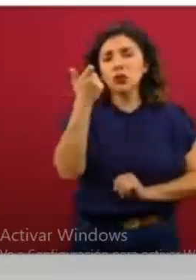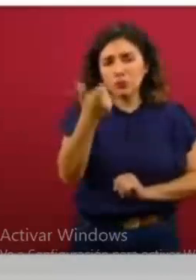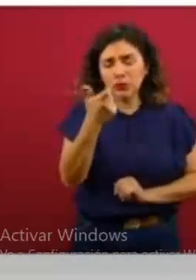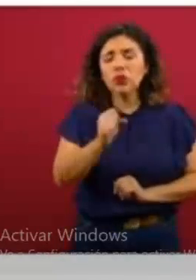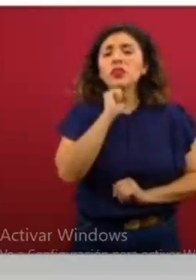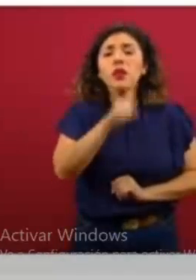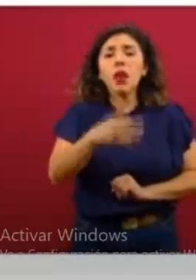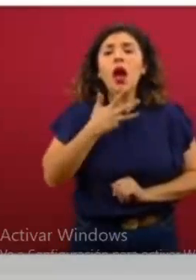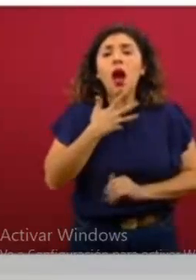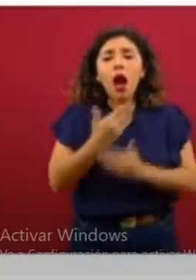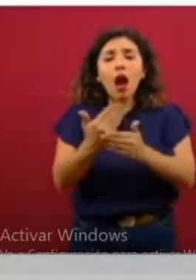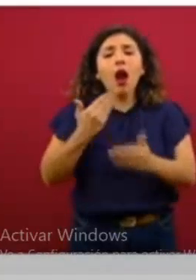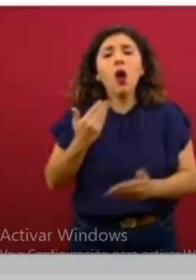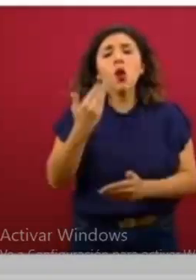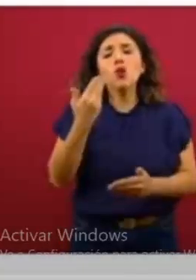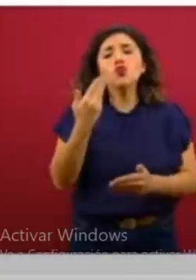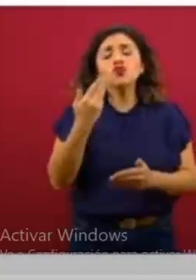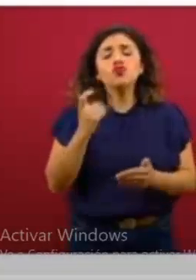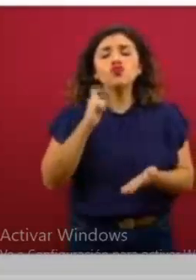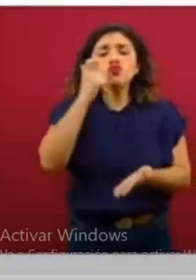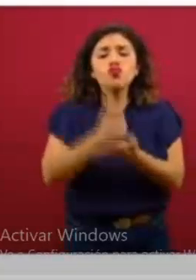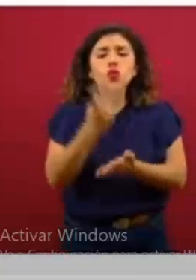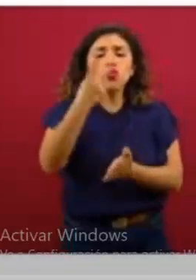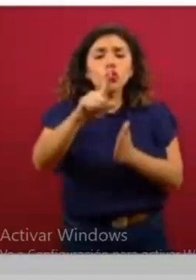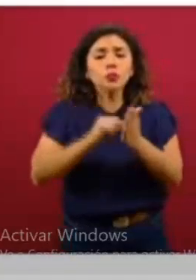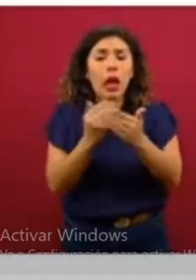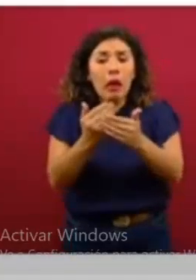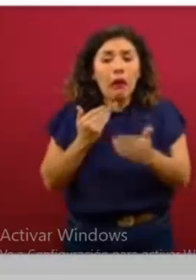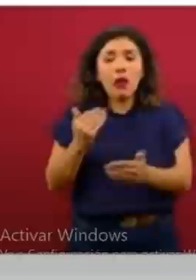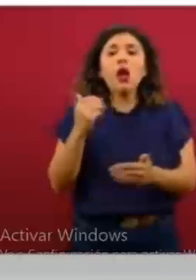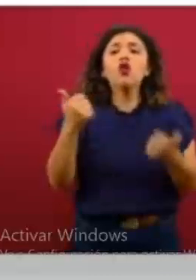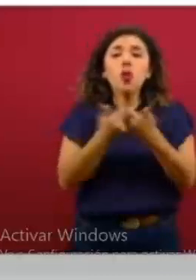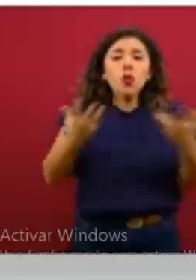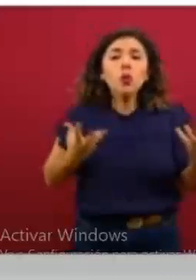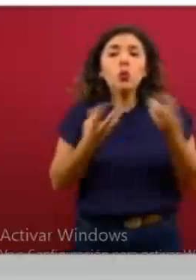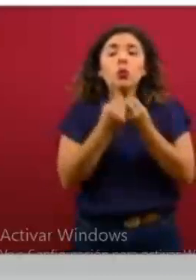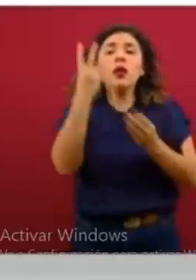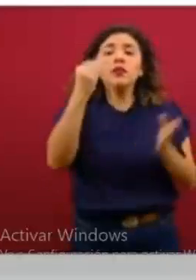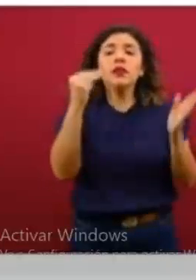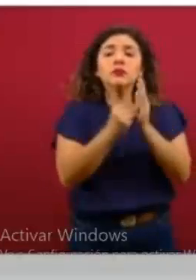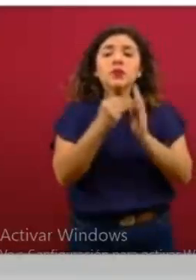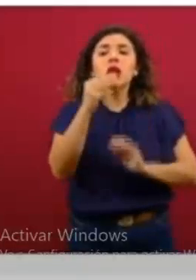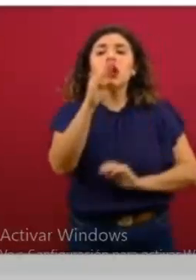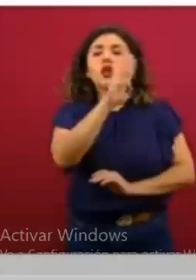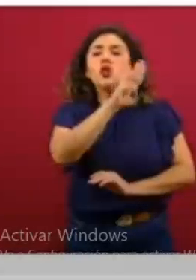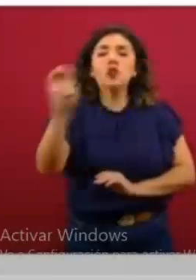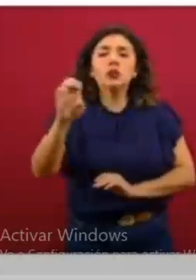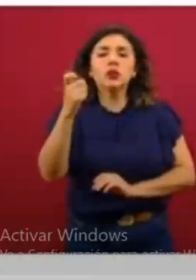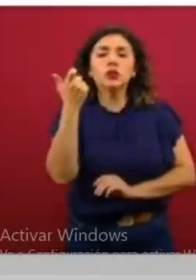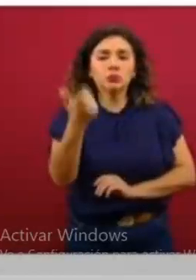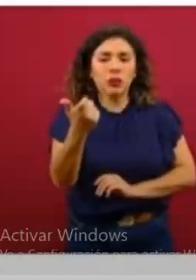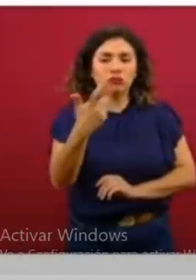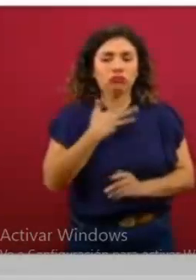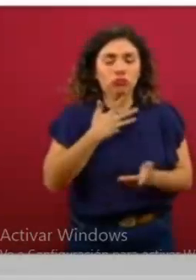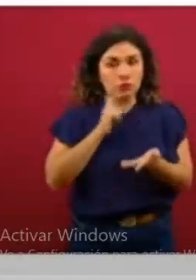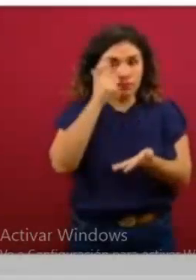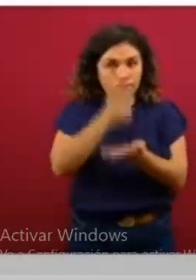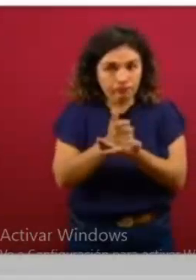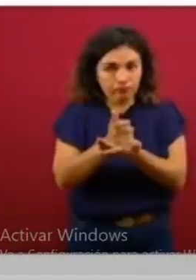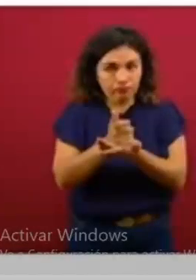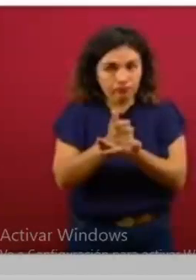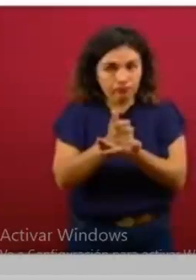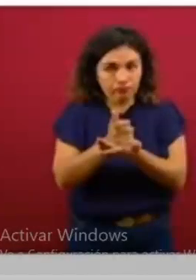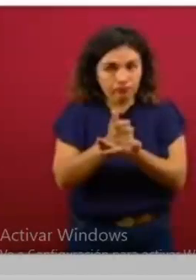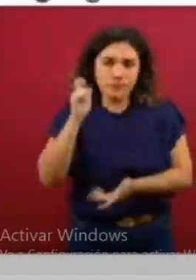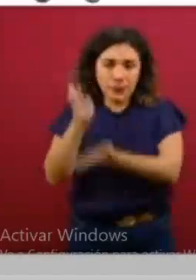también se está adelantando un bimestre, el monto que van a recibir o que están recibiendo es de 3.200 pesos y esto es para